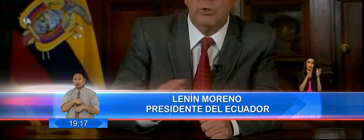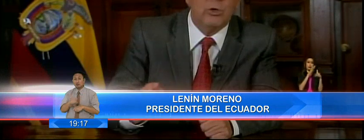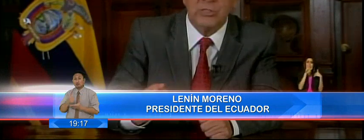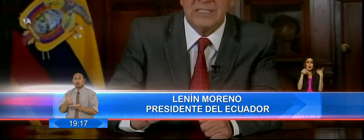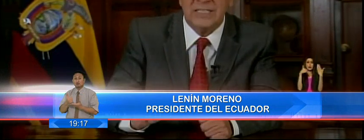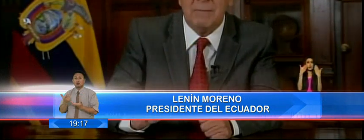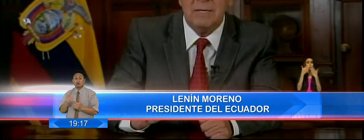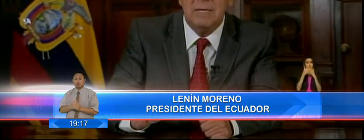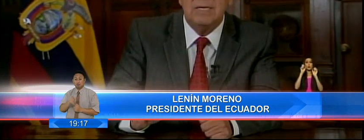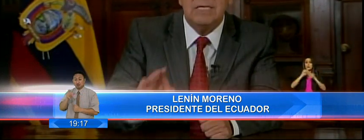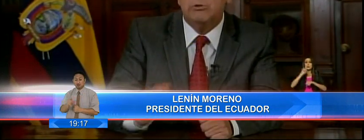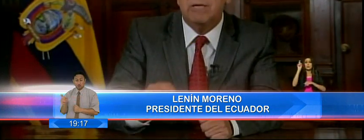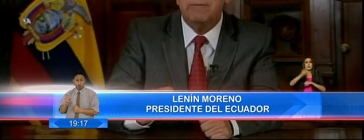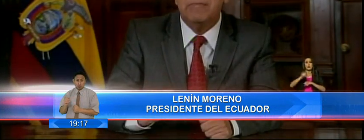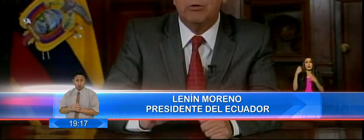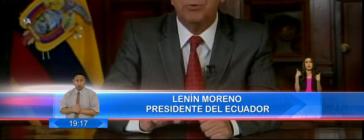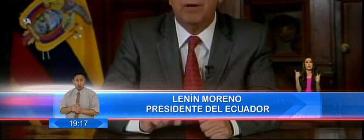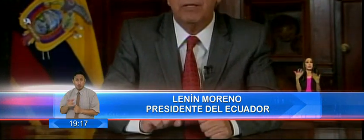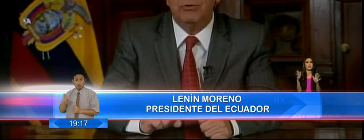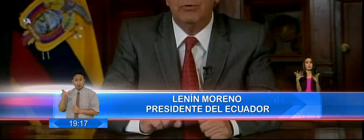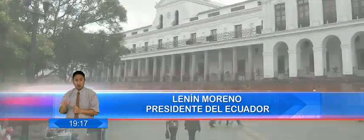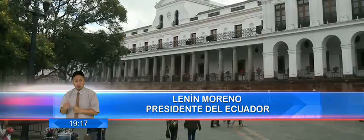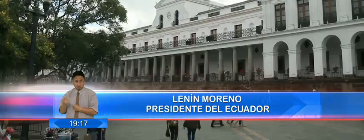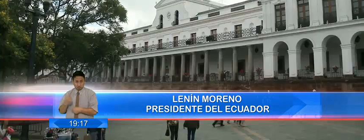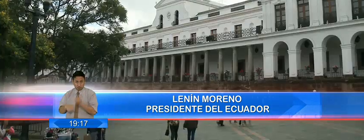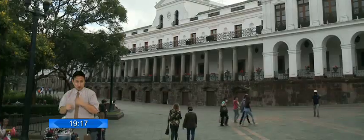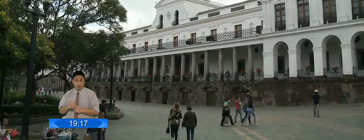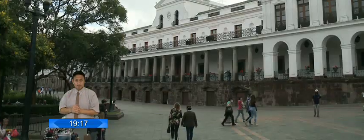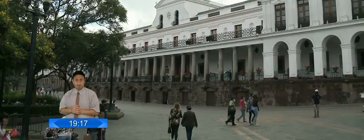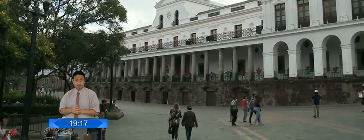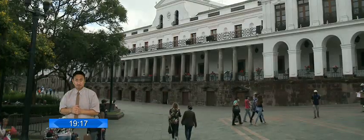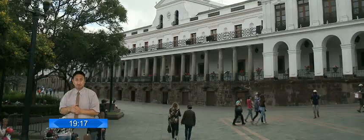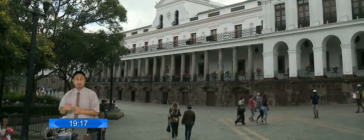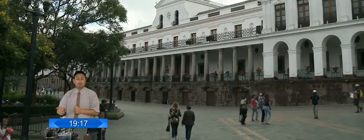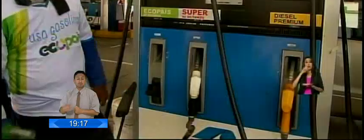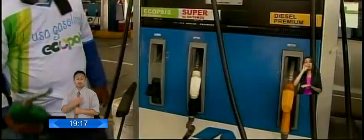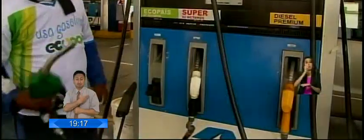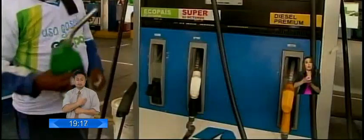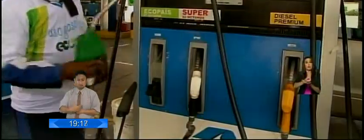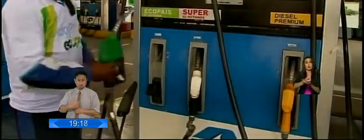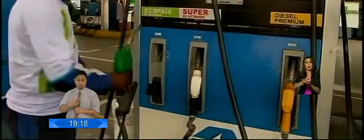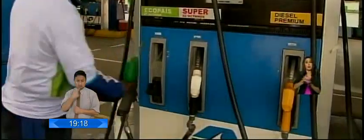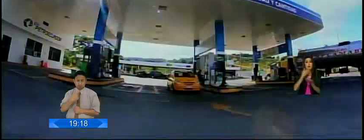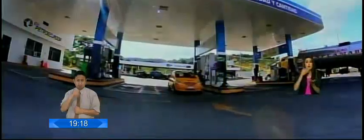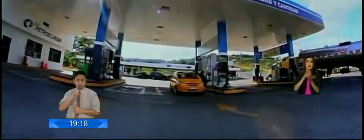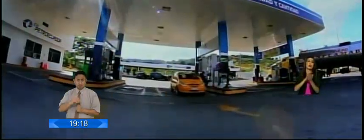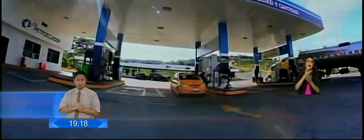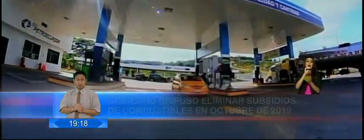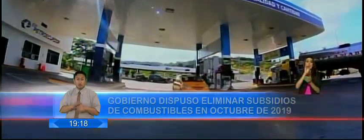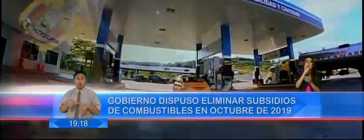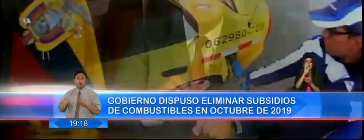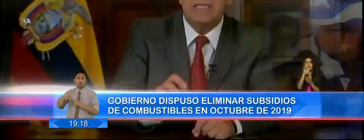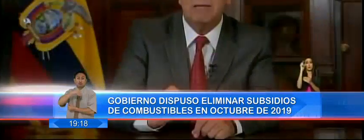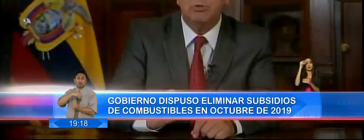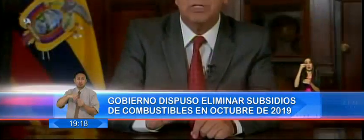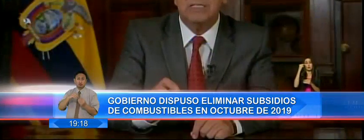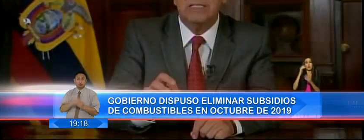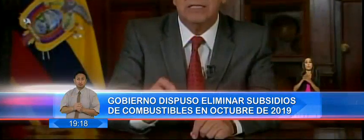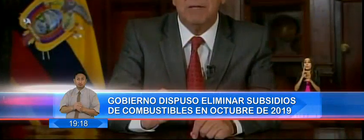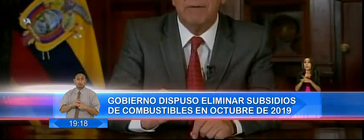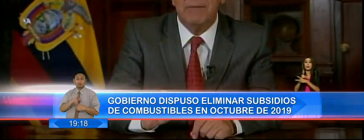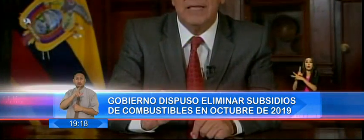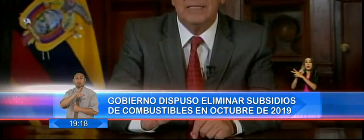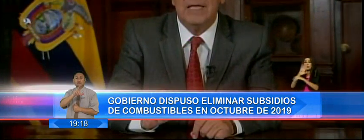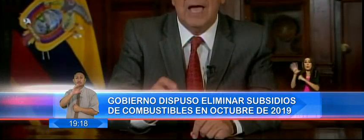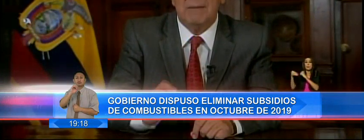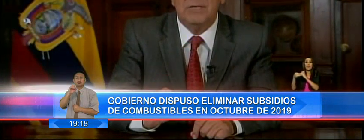lo necesitaban y a los que viven del contrabando. Paralelamente, el jefe de Estado anunciaba medidas de compensación. Añadiremos 300.000